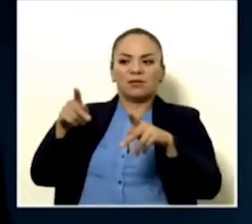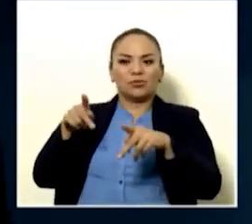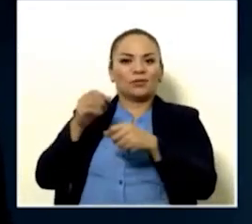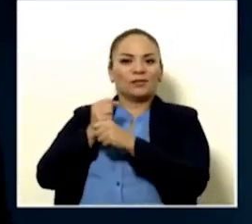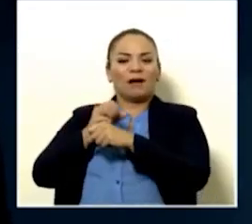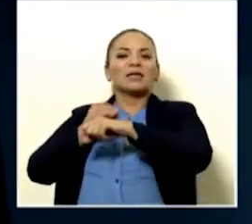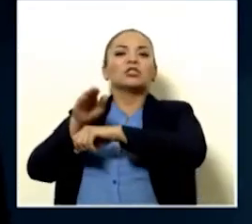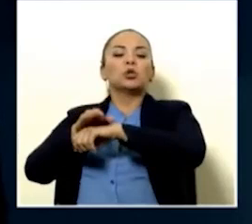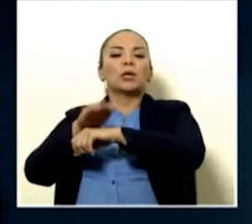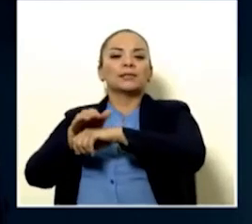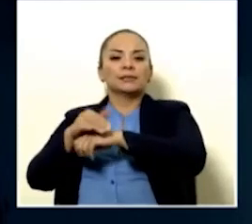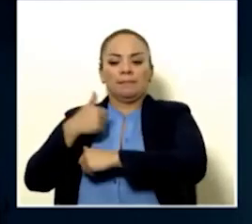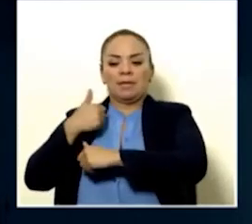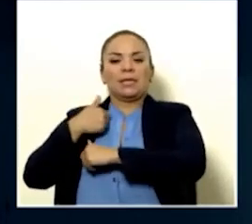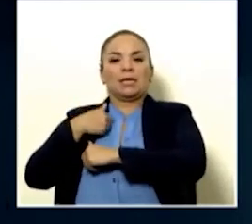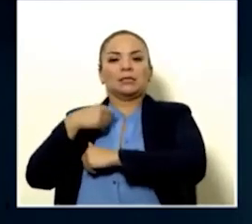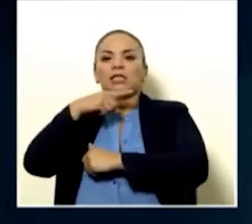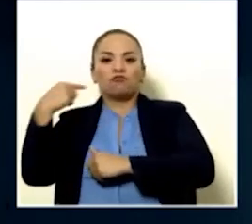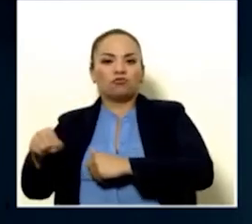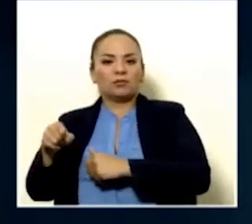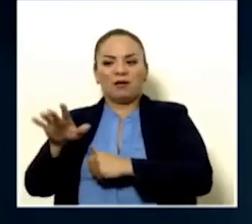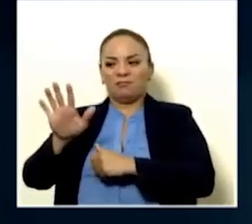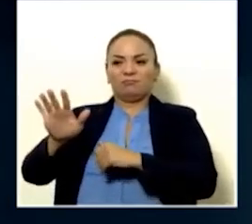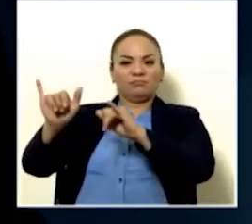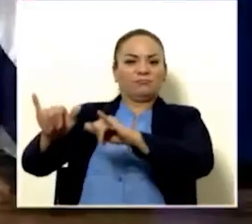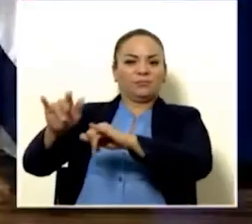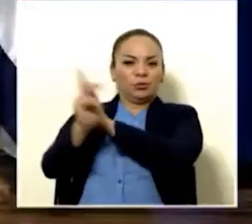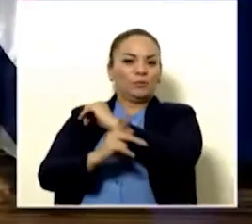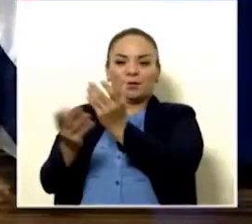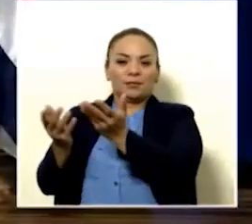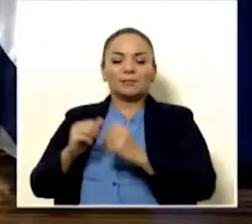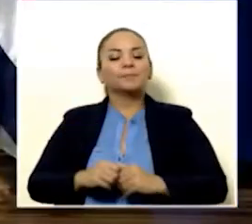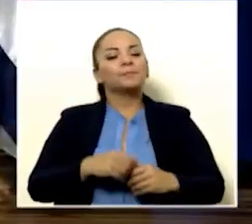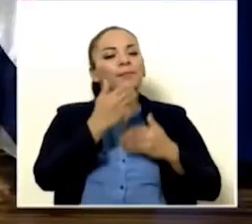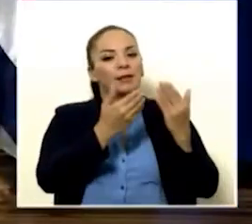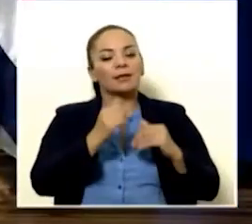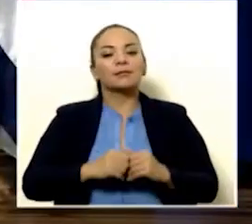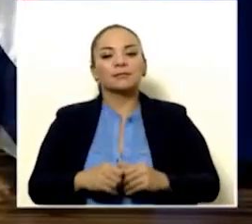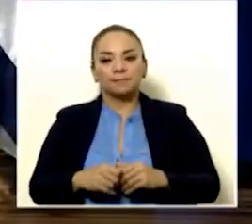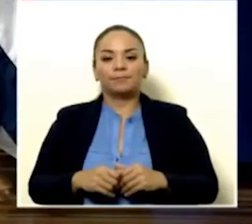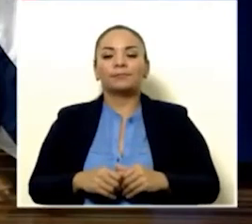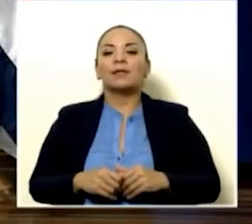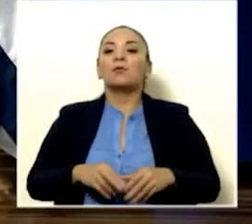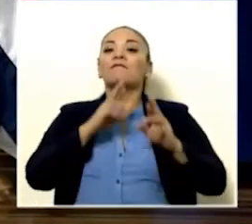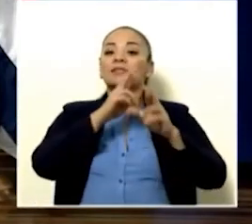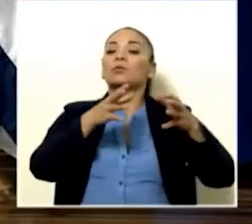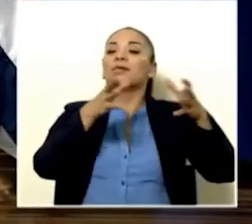militares rusos permanentes en su territorio. Muchas gracias. La respuesta es un gran